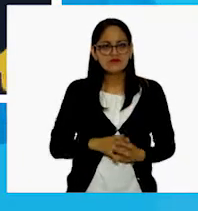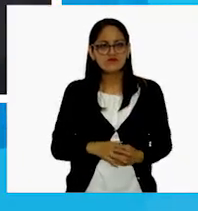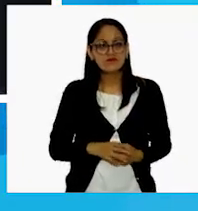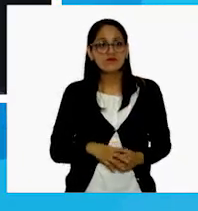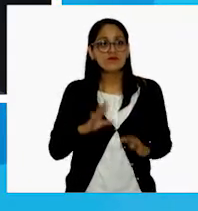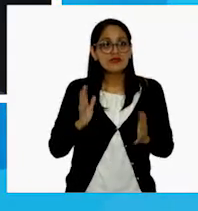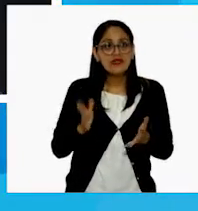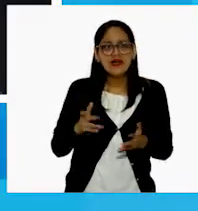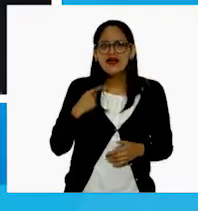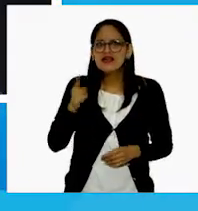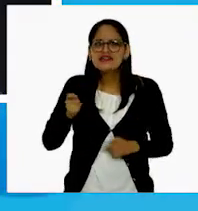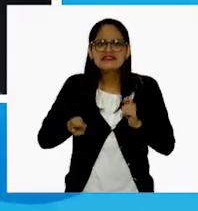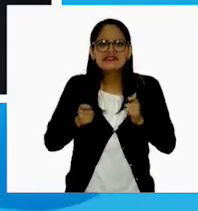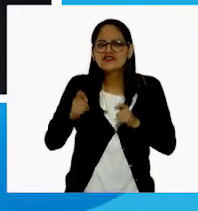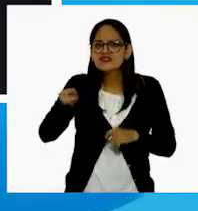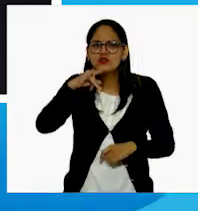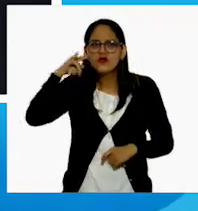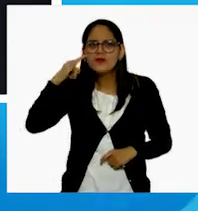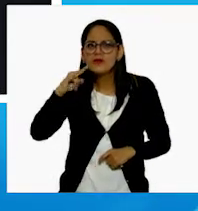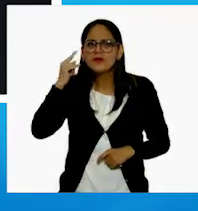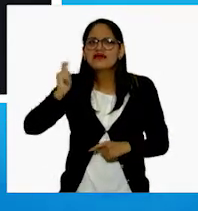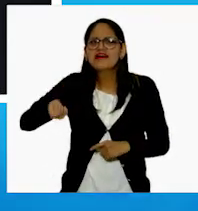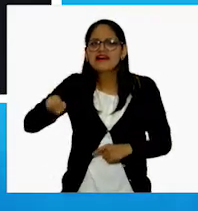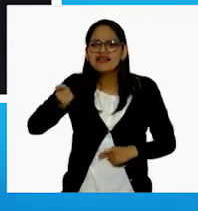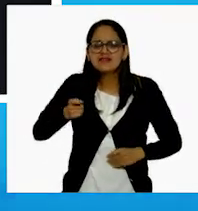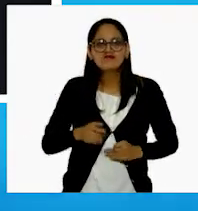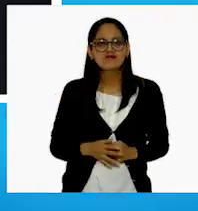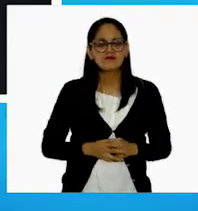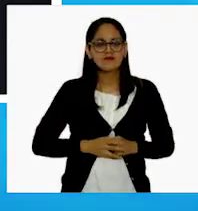¿Qué hay ahí que no puedo verlo?